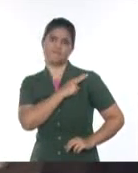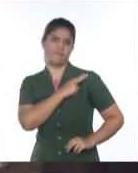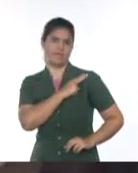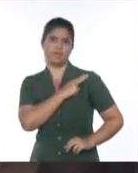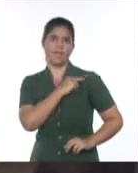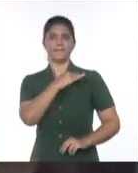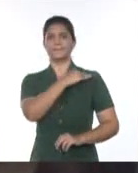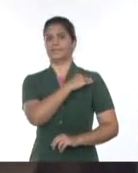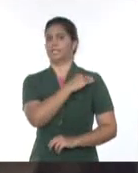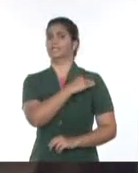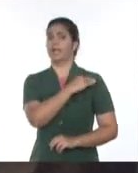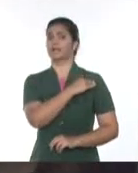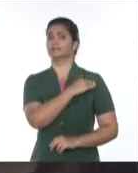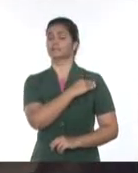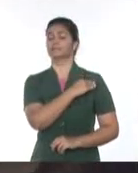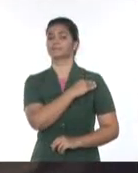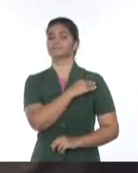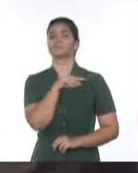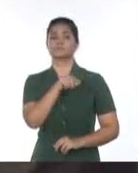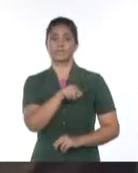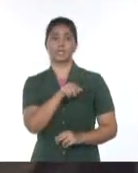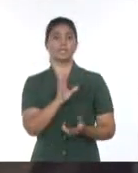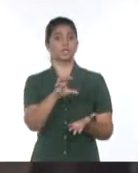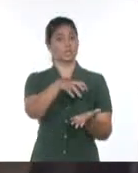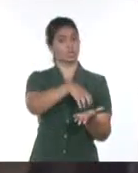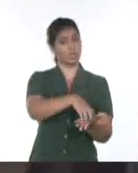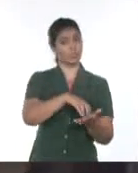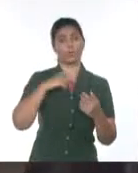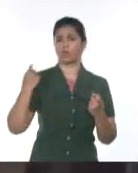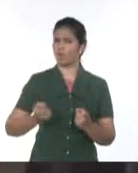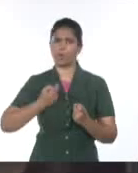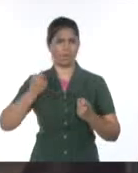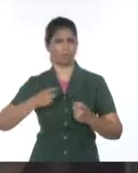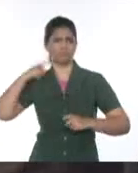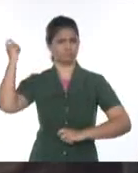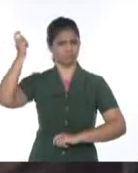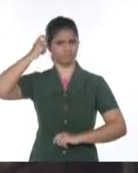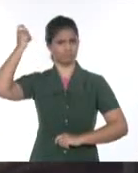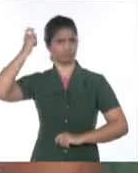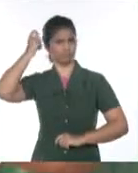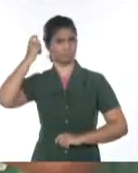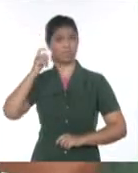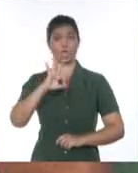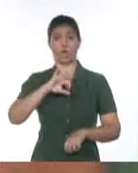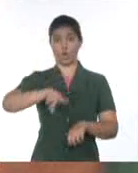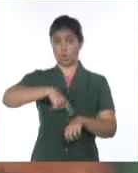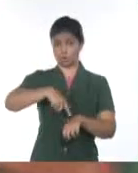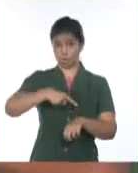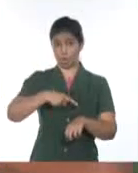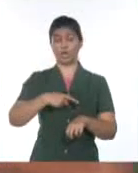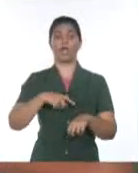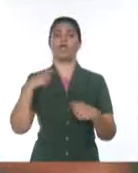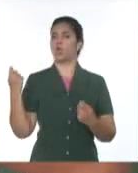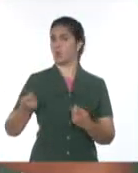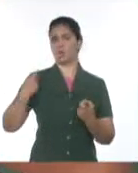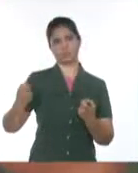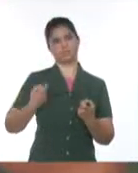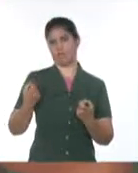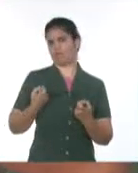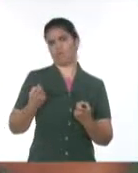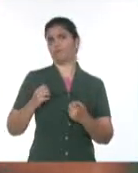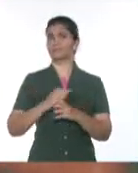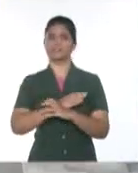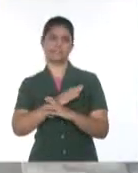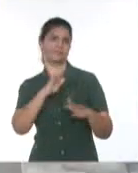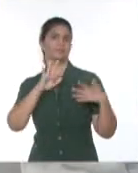poblado después de un prolongado combate al machete que duró 8 horas. Variadas actividades culturales